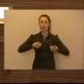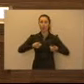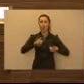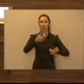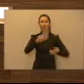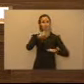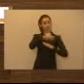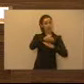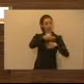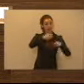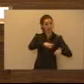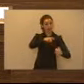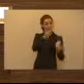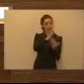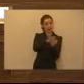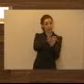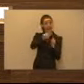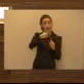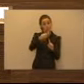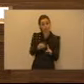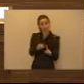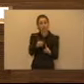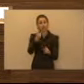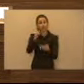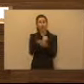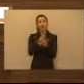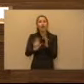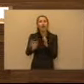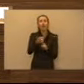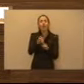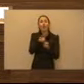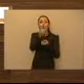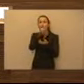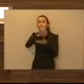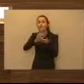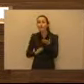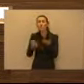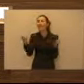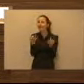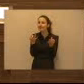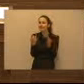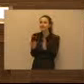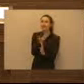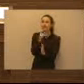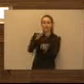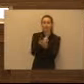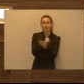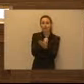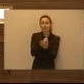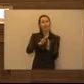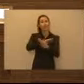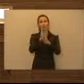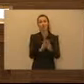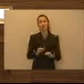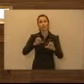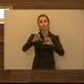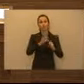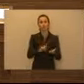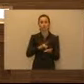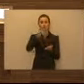consulta, después la prueba diagnóstica, el informe de la prueba diagnóstica, por supuesto, y, por último, lo que lleve la